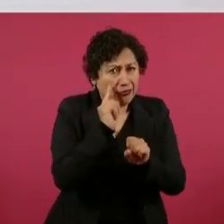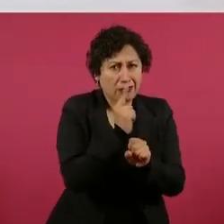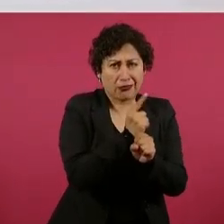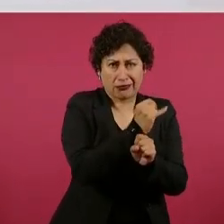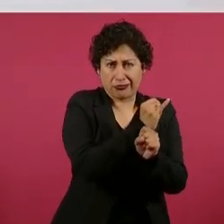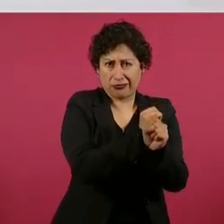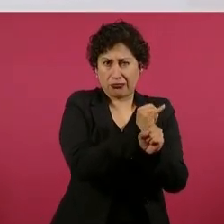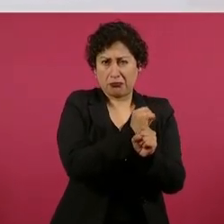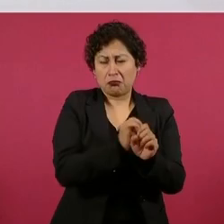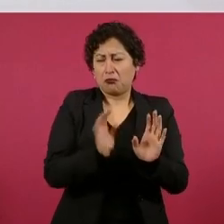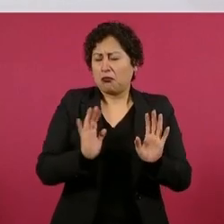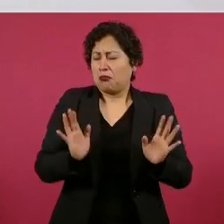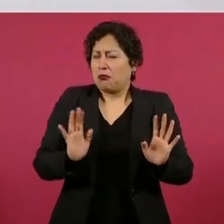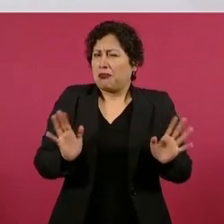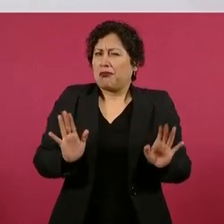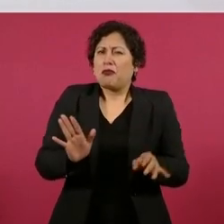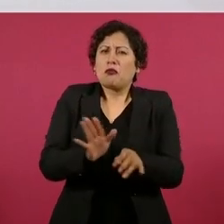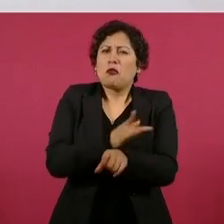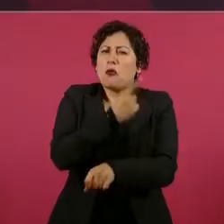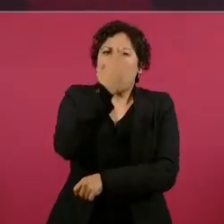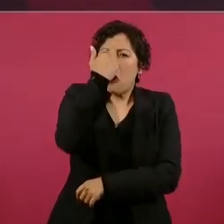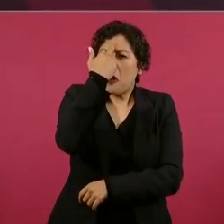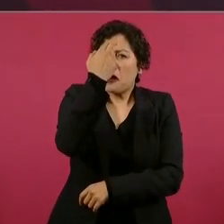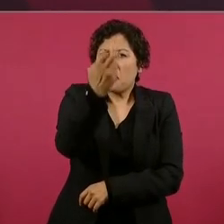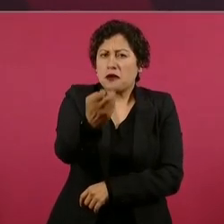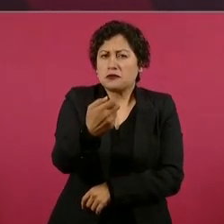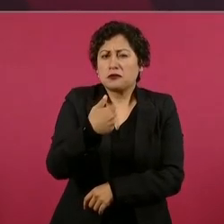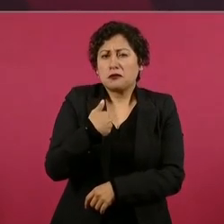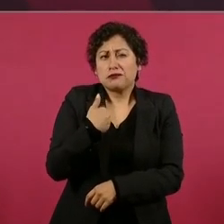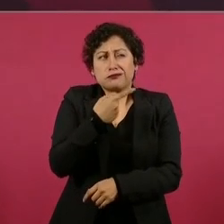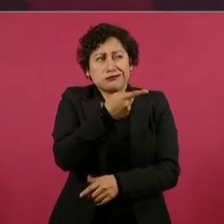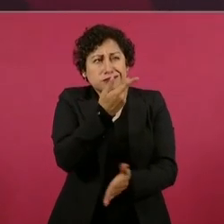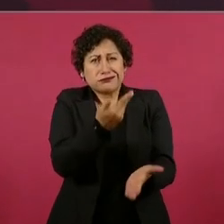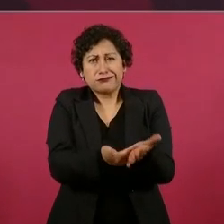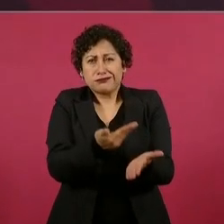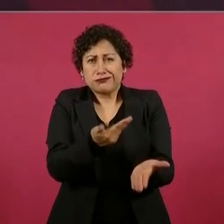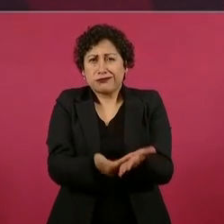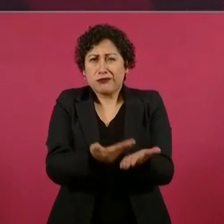no me afecta, eso está aprobado.